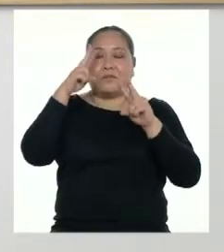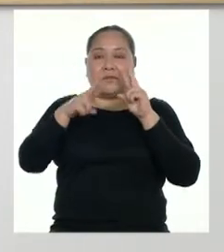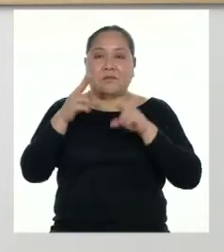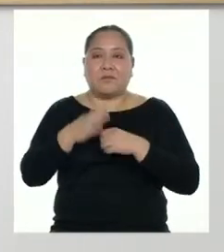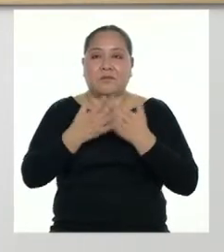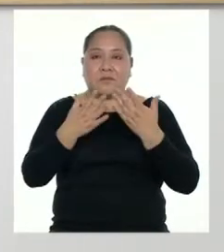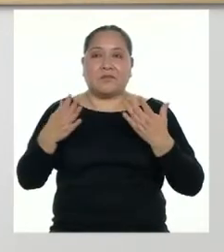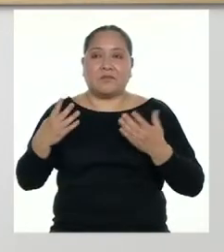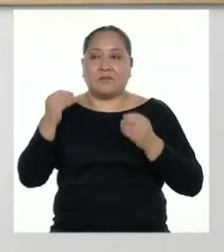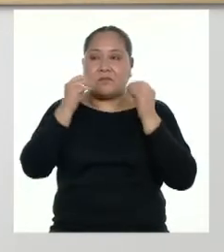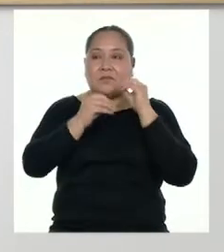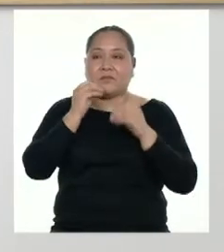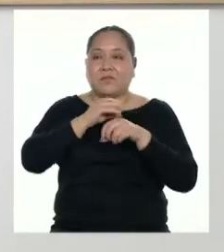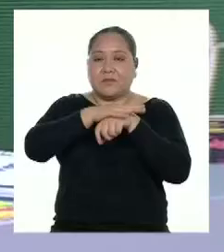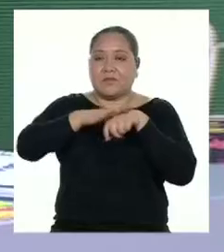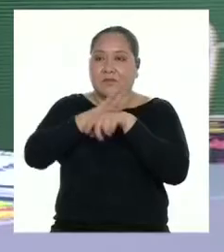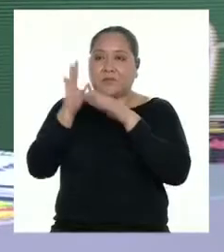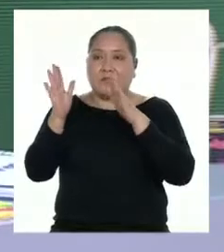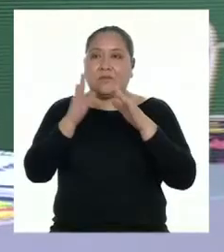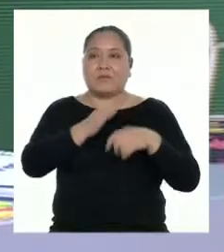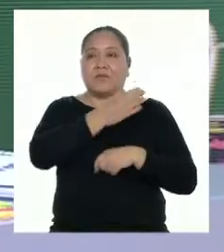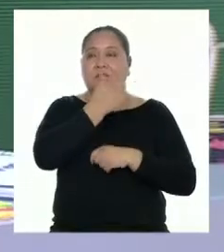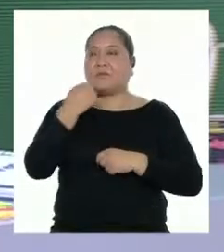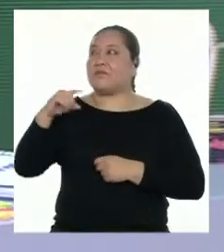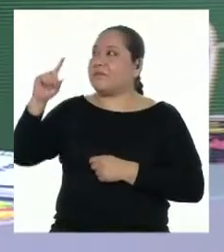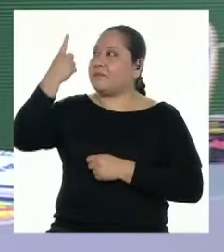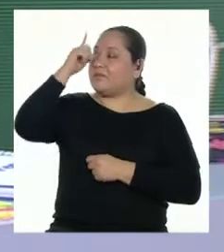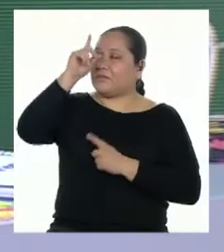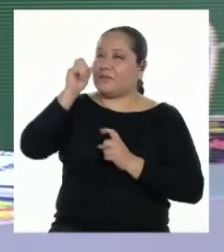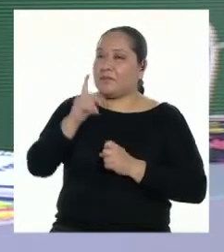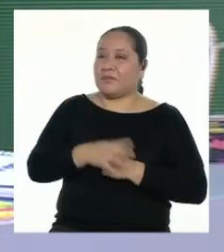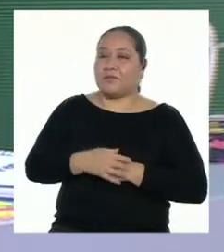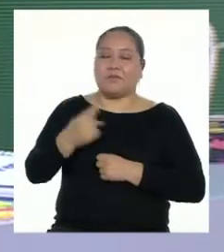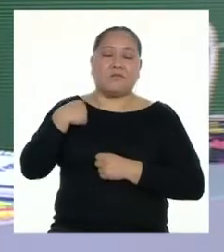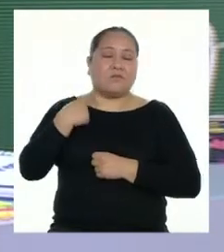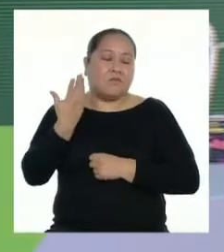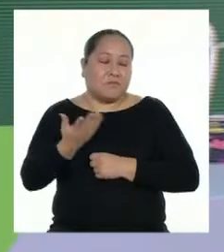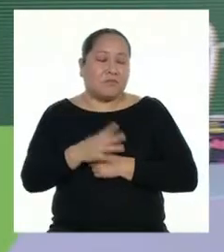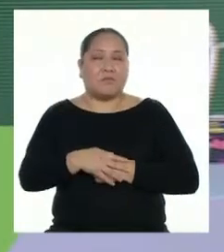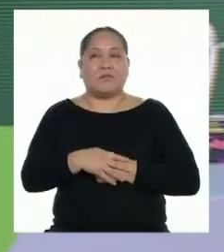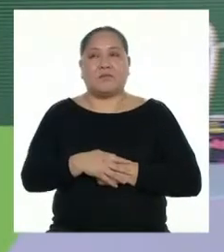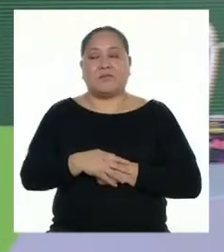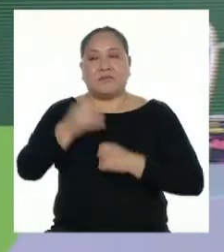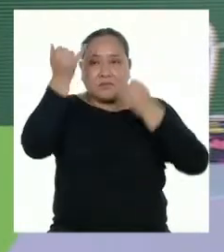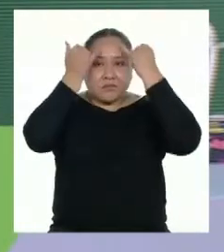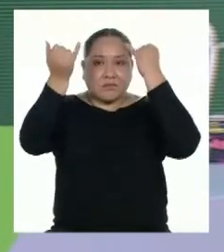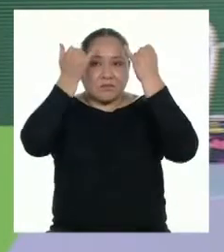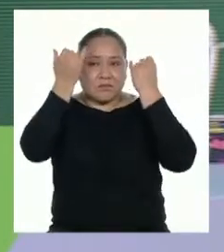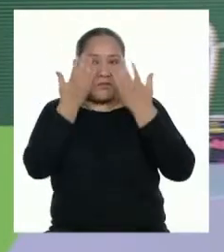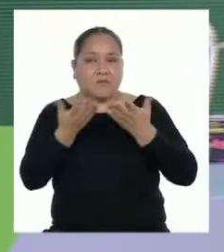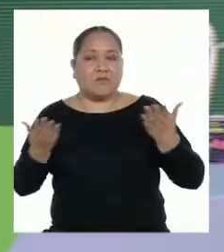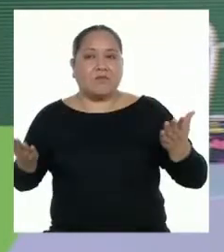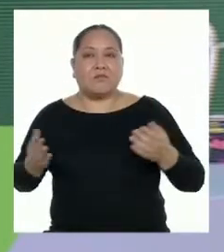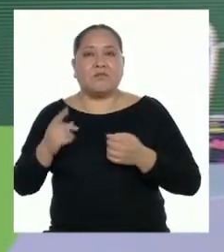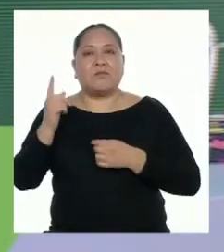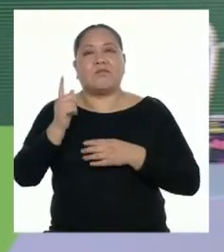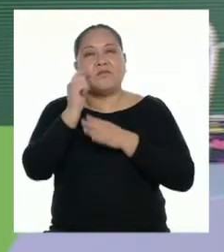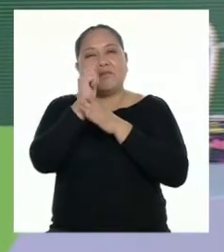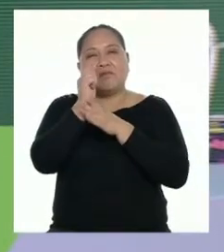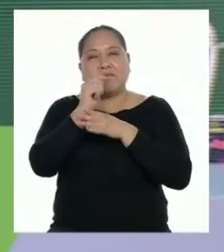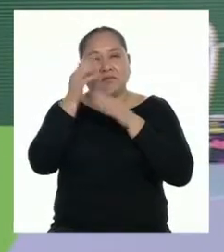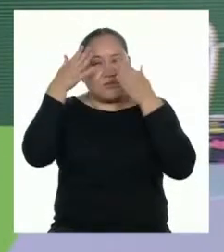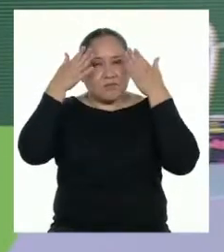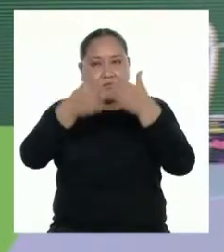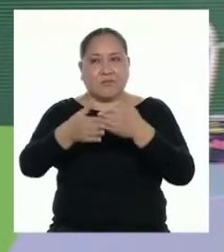establecimos para nuestro plan de mejora. La primera pregunta que nos planteamos fue: ¿las ideas, acciones y tareas específicas